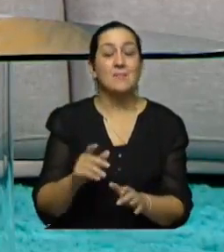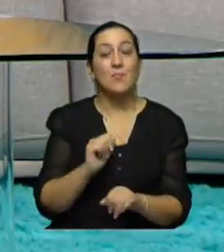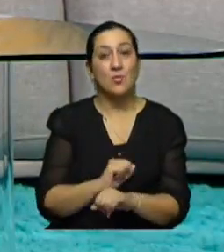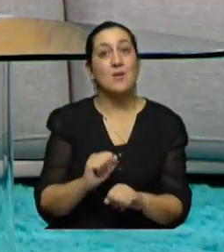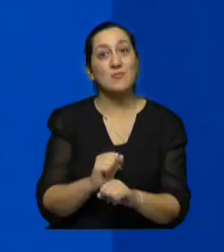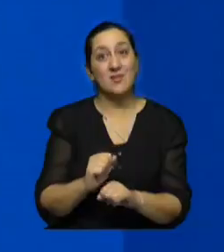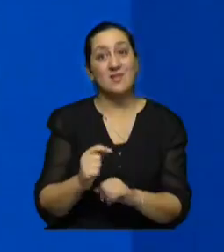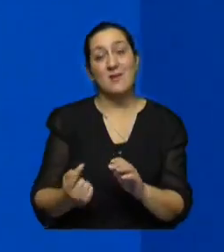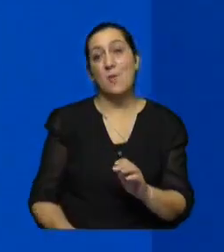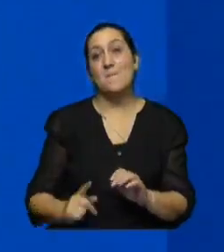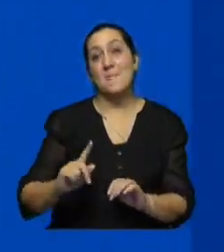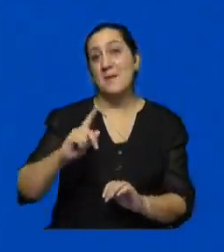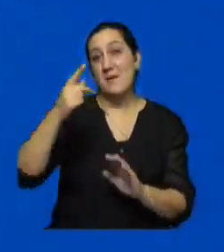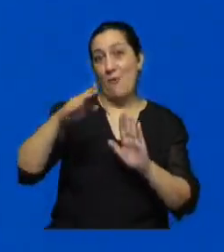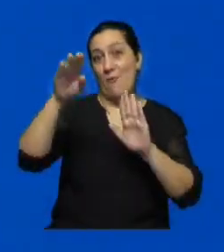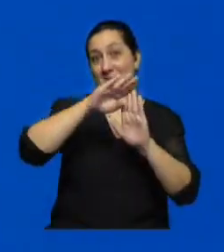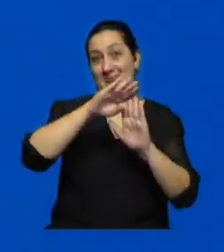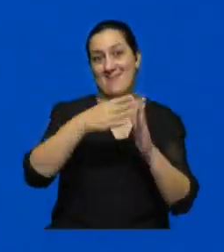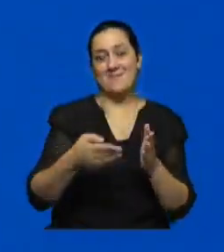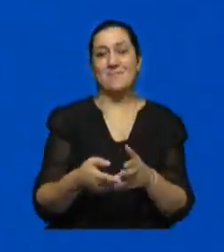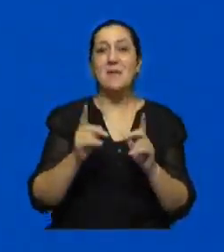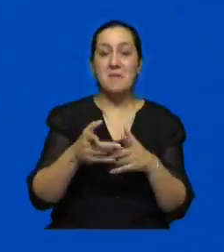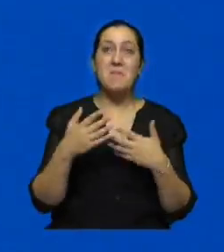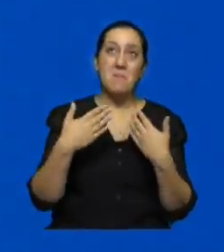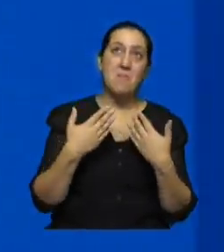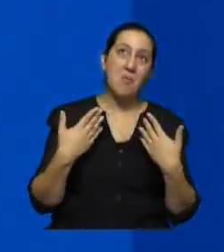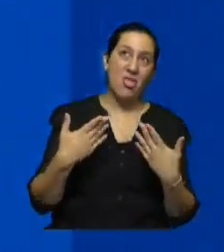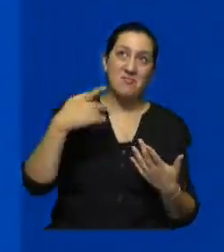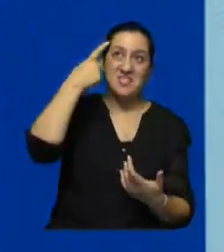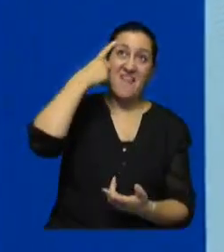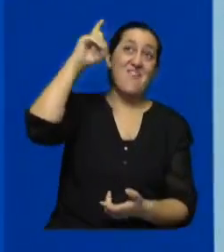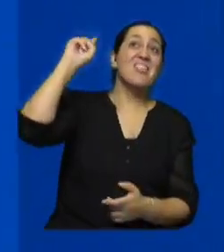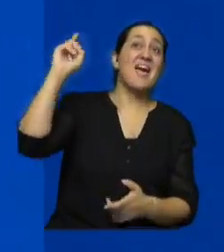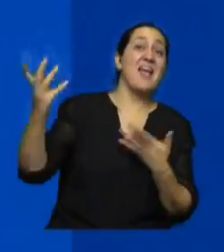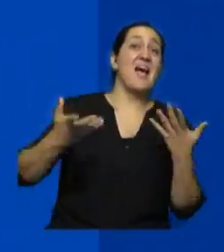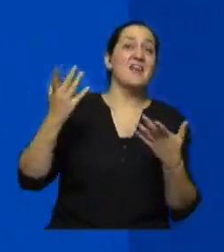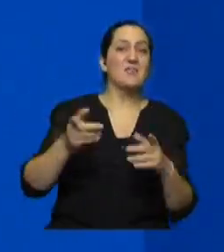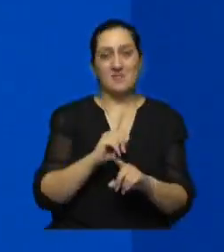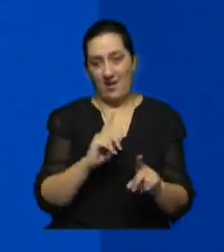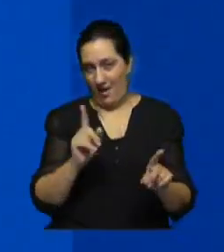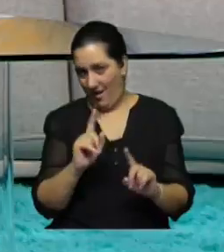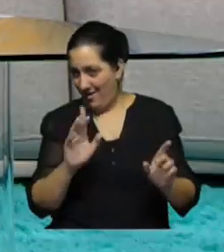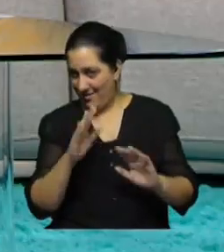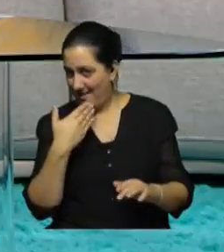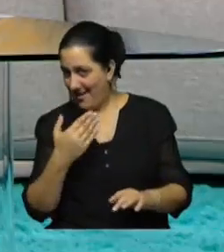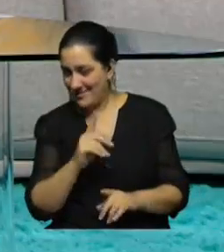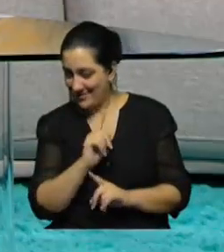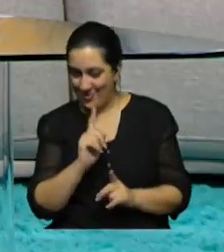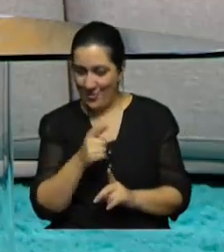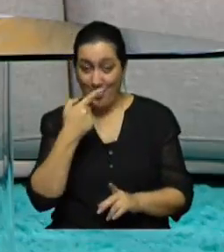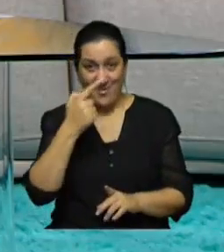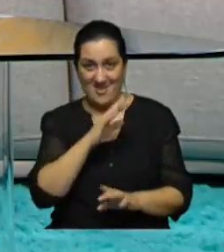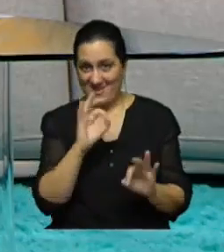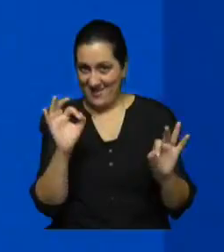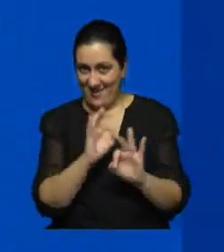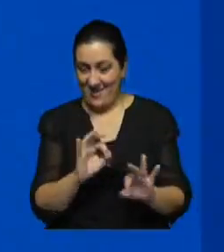tendencia. Nah. Podemos inventar algo también, ¿eh? Podemos inventar algo. Qué necesidad. Pero no me interesa. Podemos inventar algún conflicto